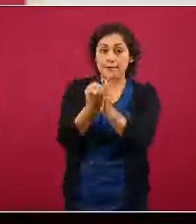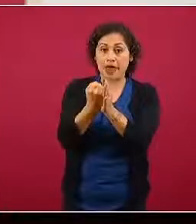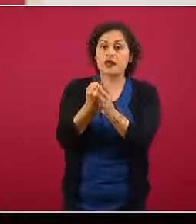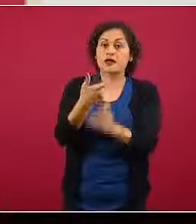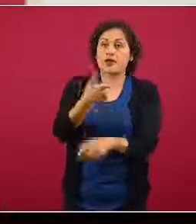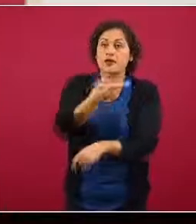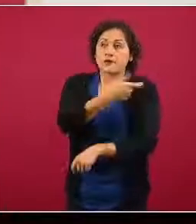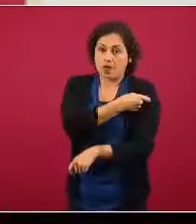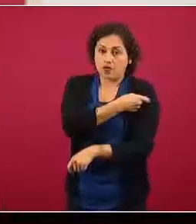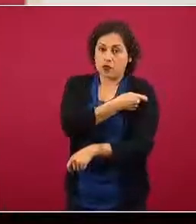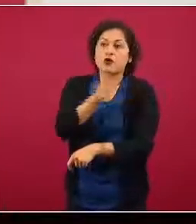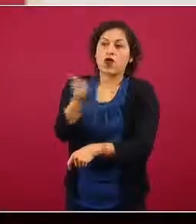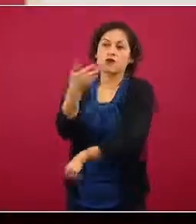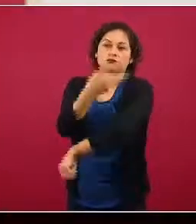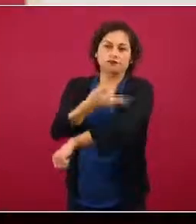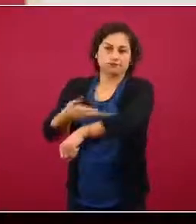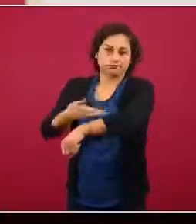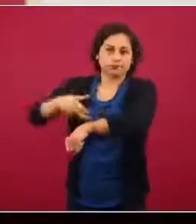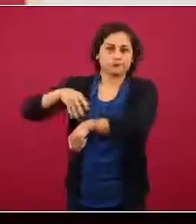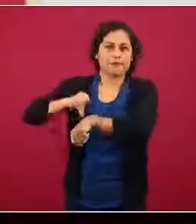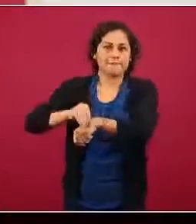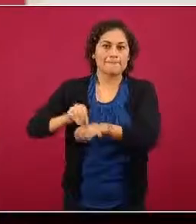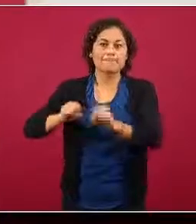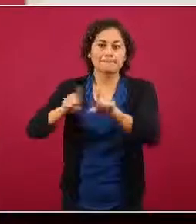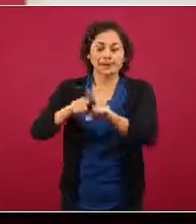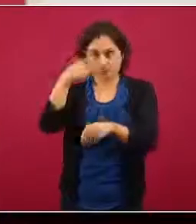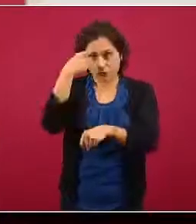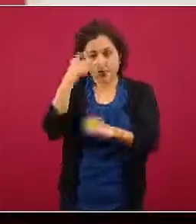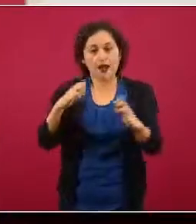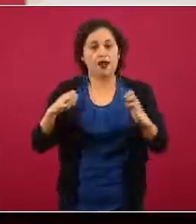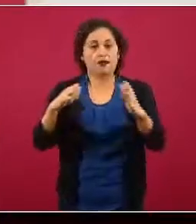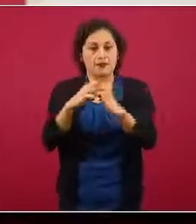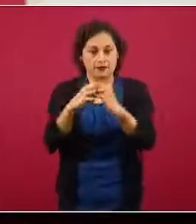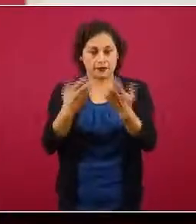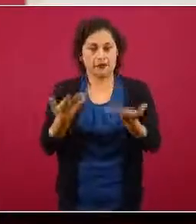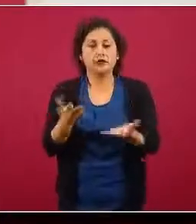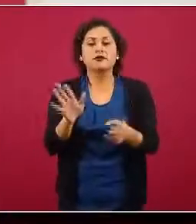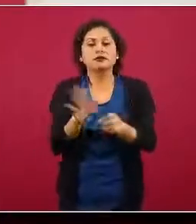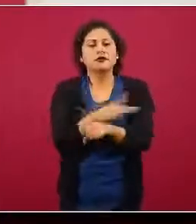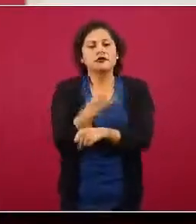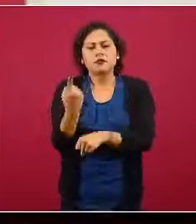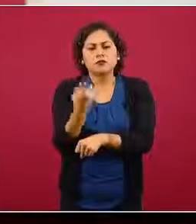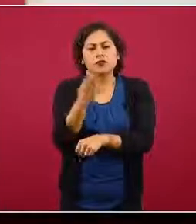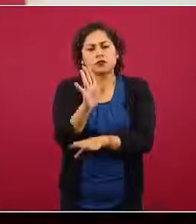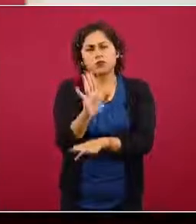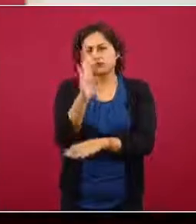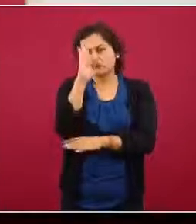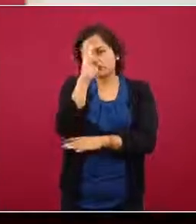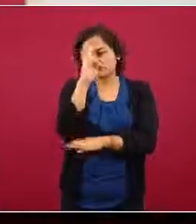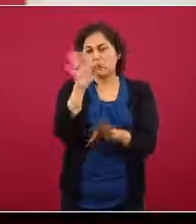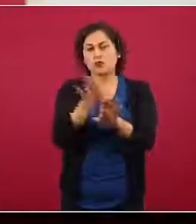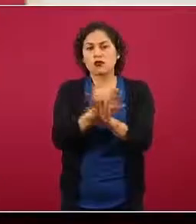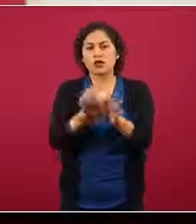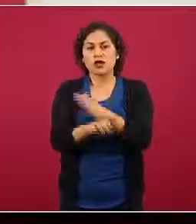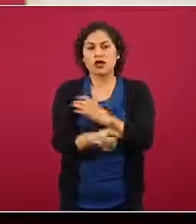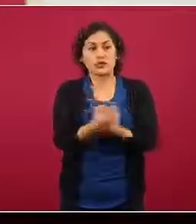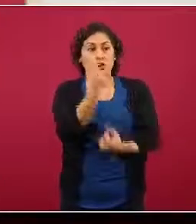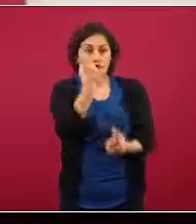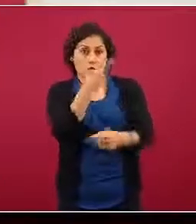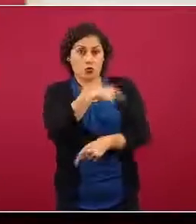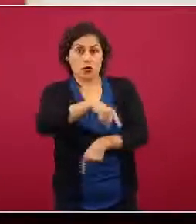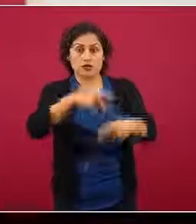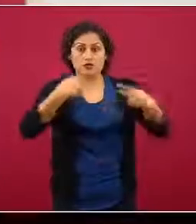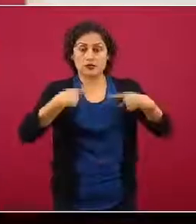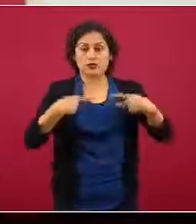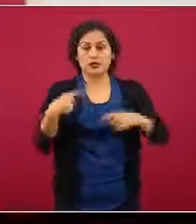una autorización para uso de emergencia. ¿Por qué algunas de las personas que votaron